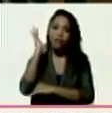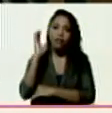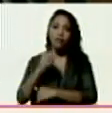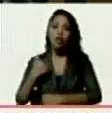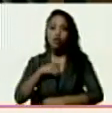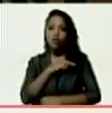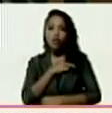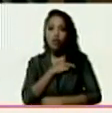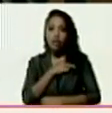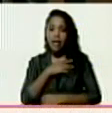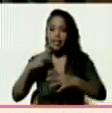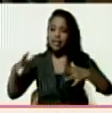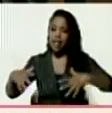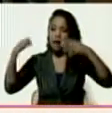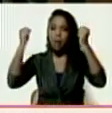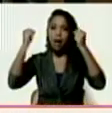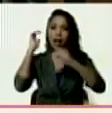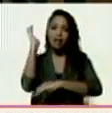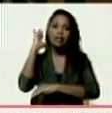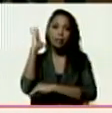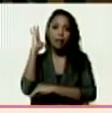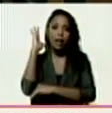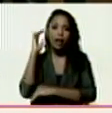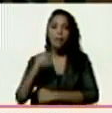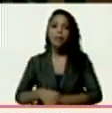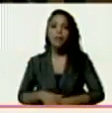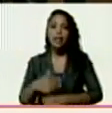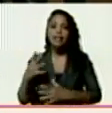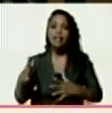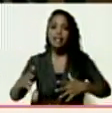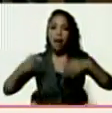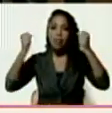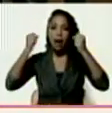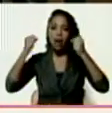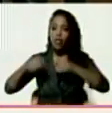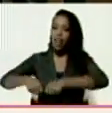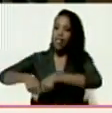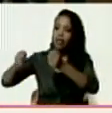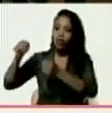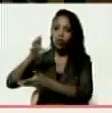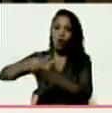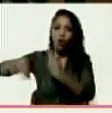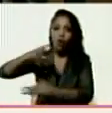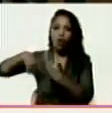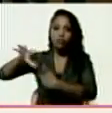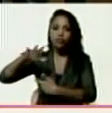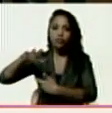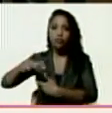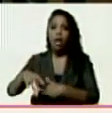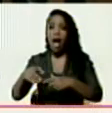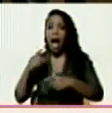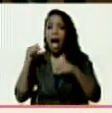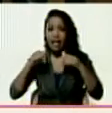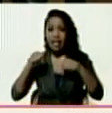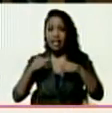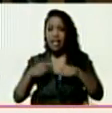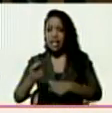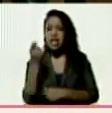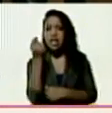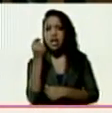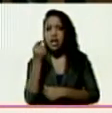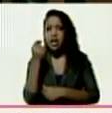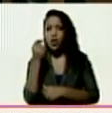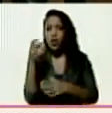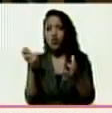nosotros hablamos de salvar el Parlamento, tenemos que hablar de salvarlo de la destrucción. Aquí ningún partido político puede estar